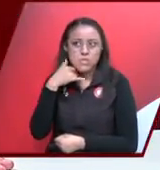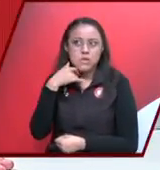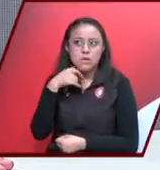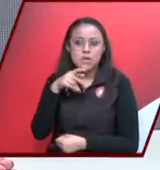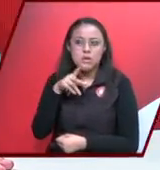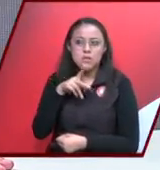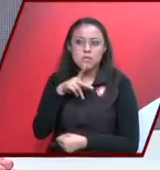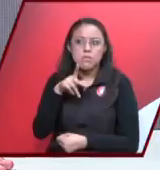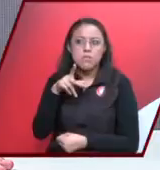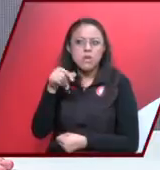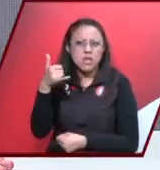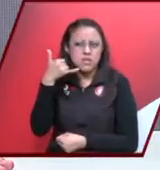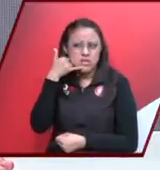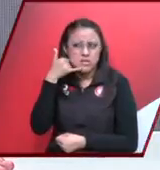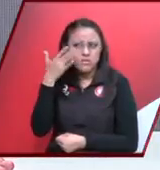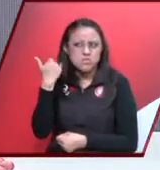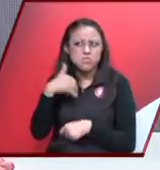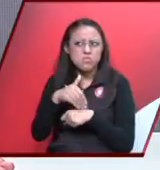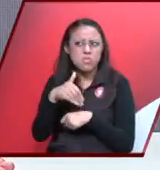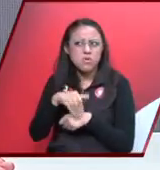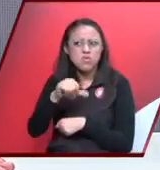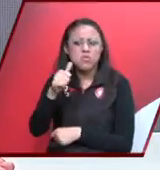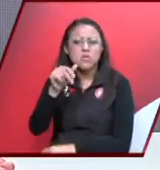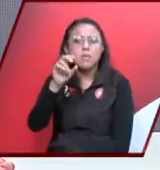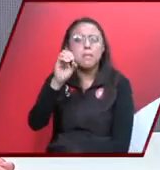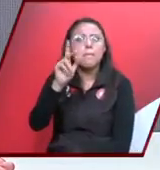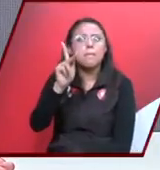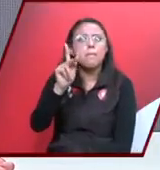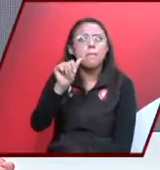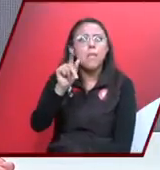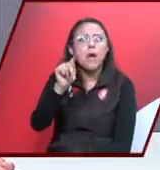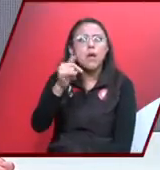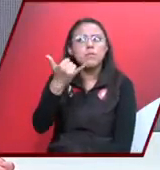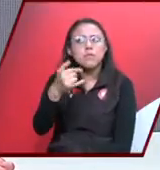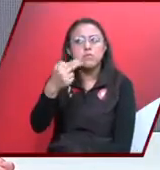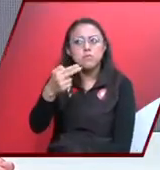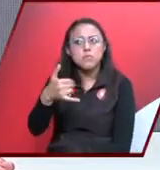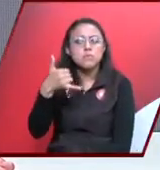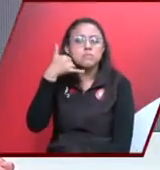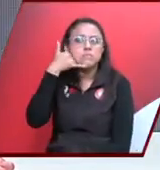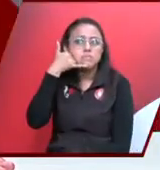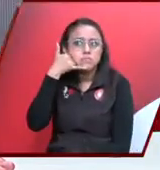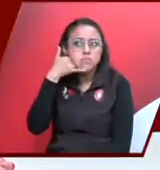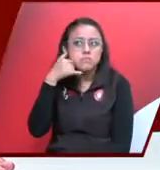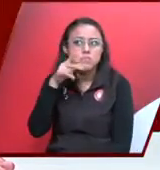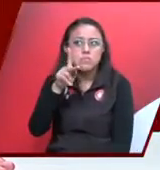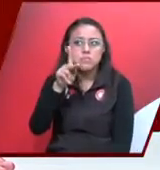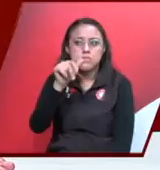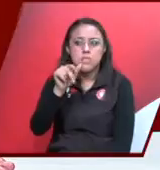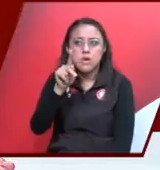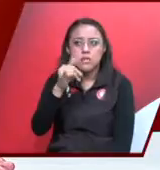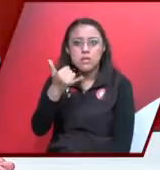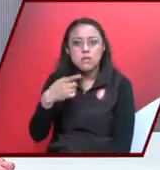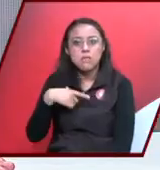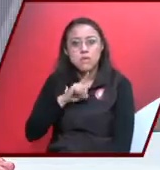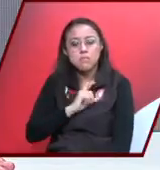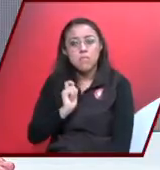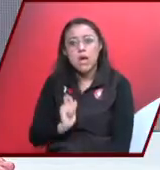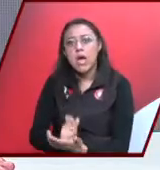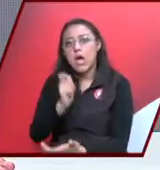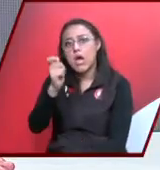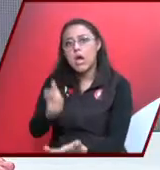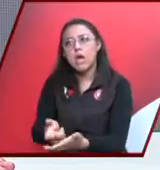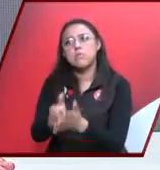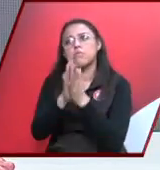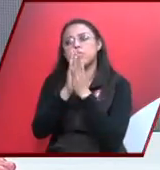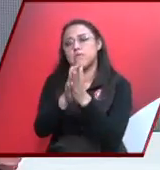le pertenecía a una tal Patty. Si me estás viendo, Pati, traigo tu número. Paga lo que debes. Toma chocolate.